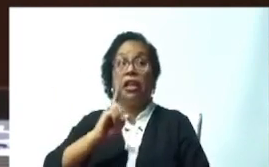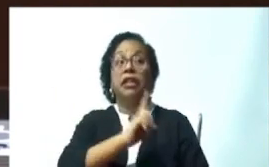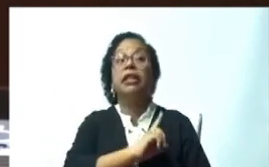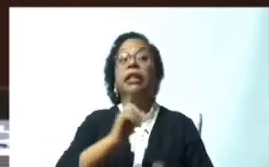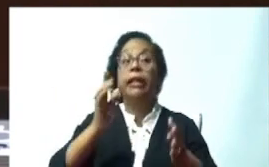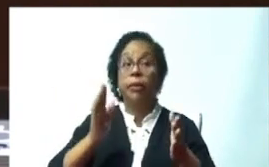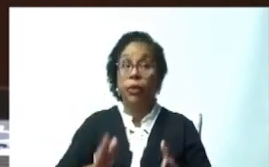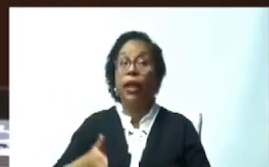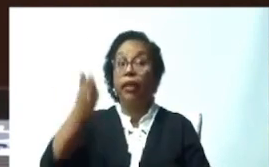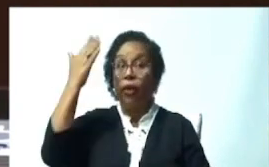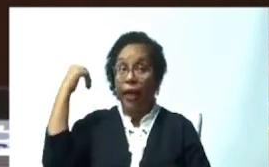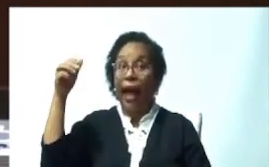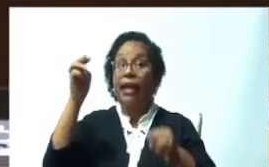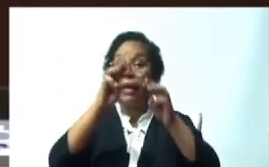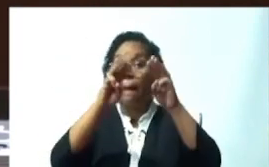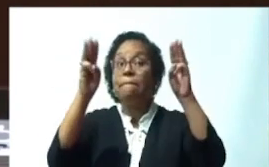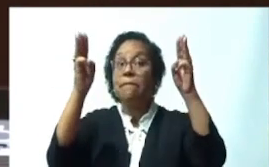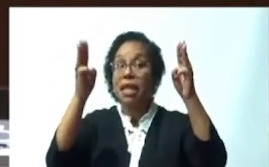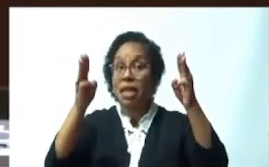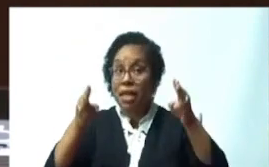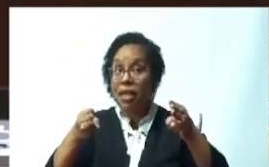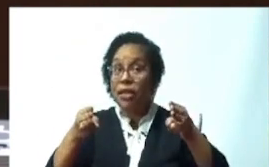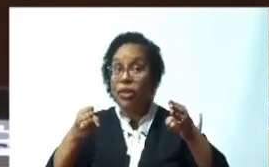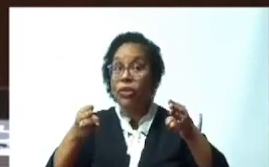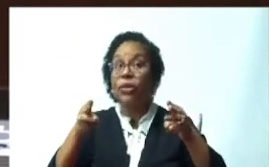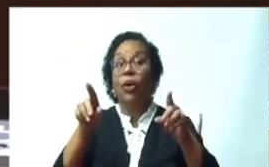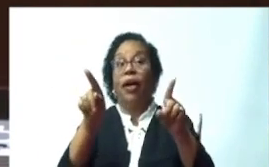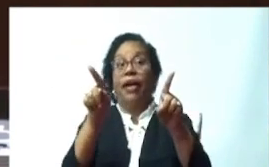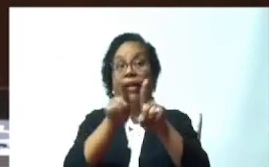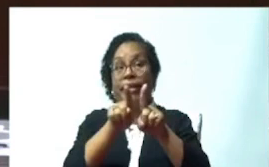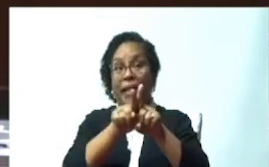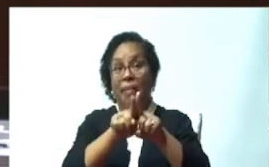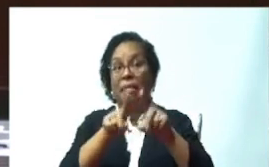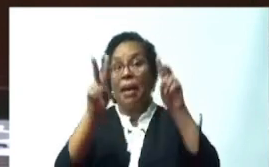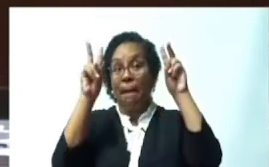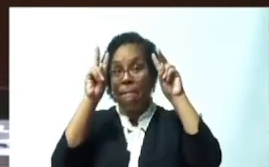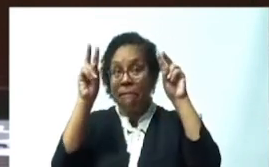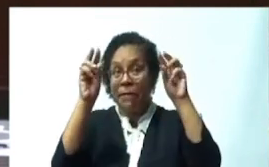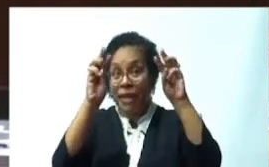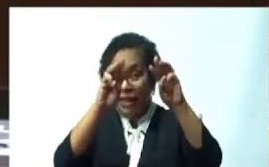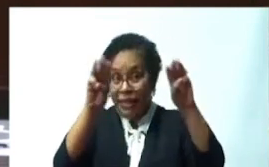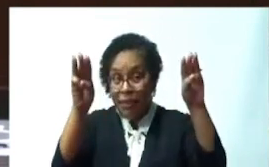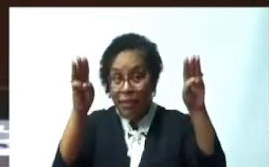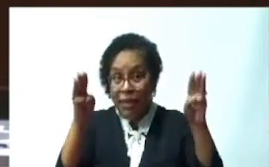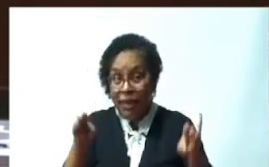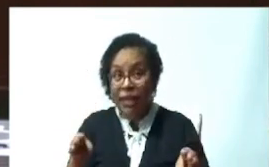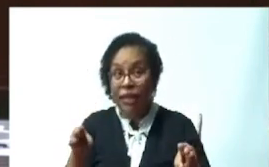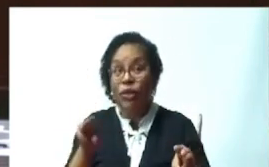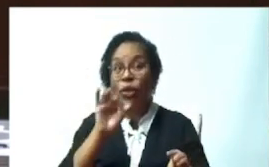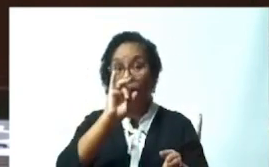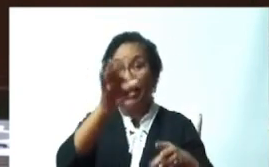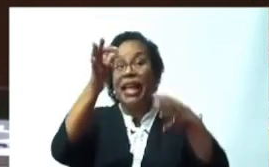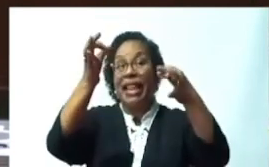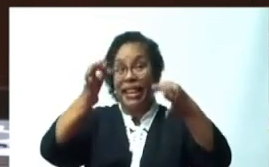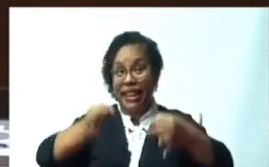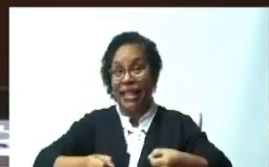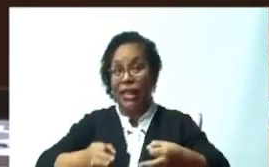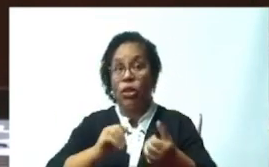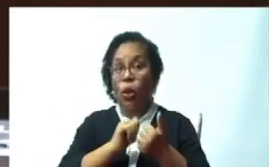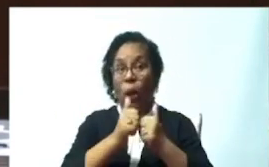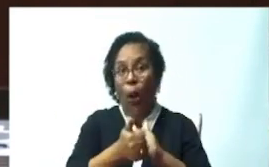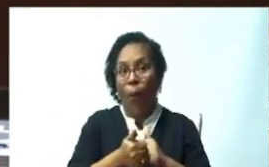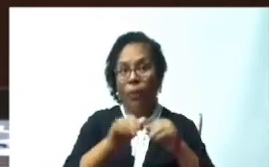lo saben, que estoy diciendo la verdad, que las medidas se tomaban administrativamente, porque lo